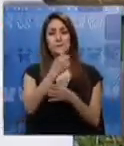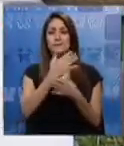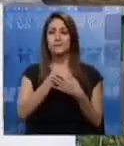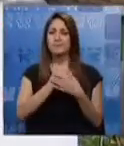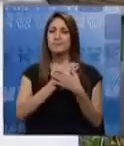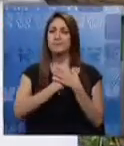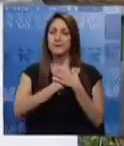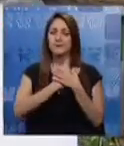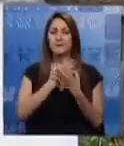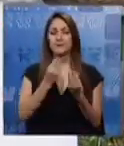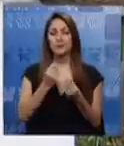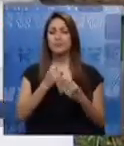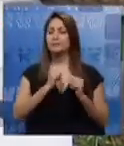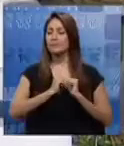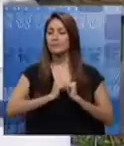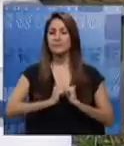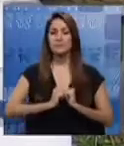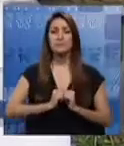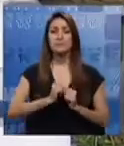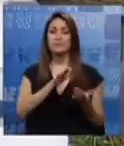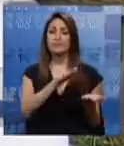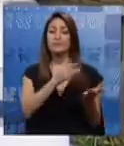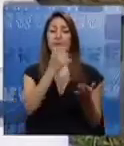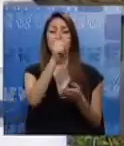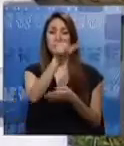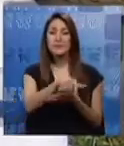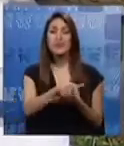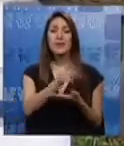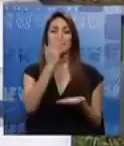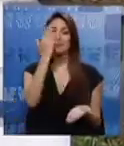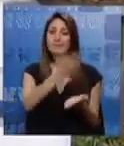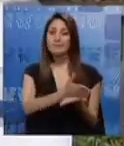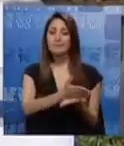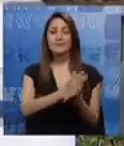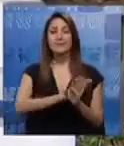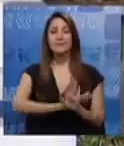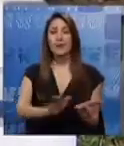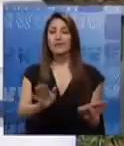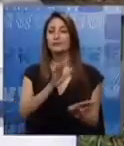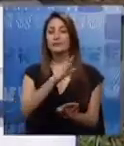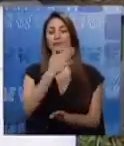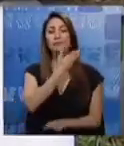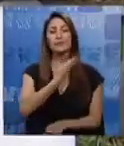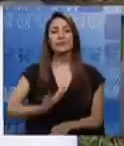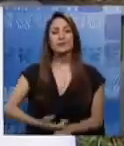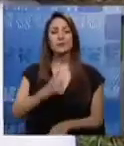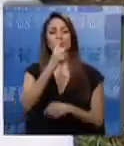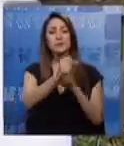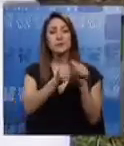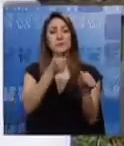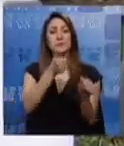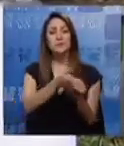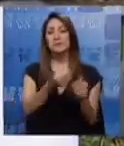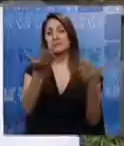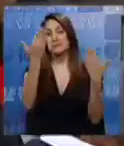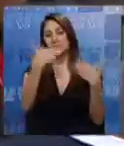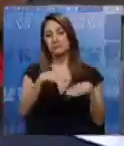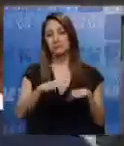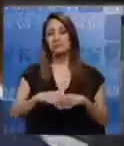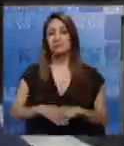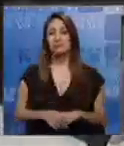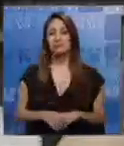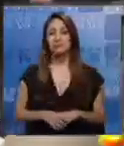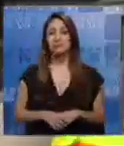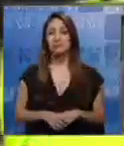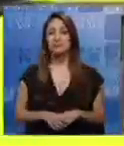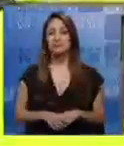digamos, ¿no? Que se acabe, digamos, este gobierno que nos ha dado muchas facilidades para nosotros docentes.